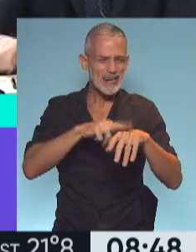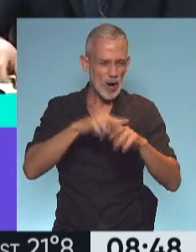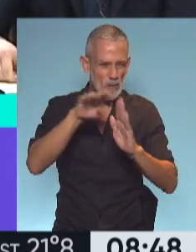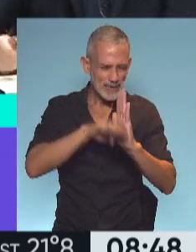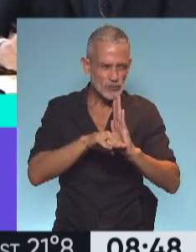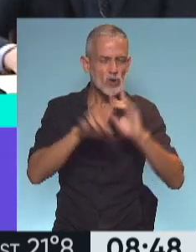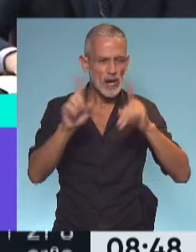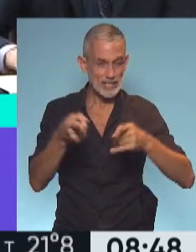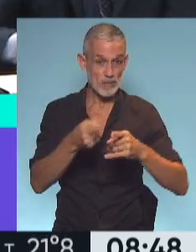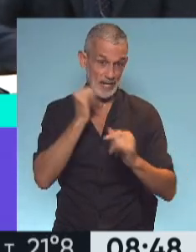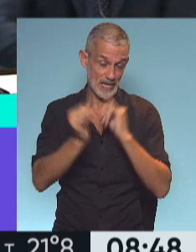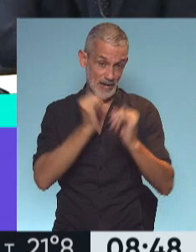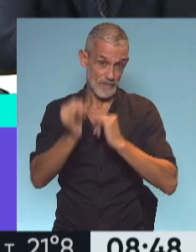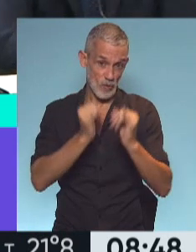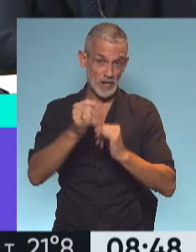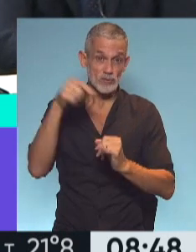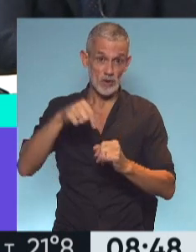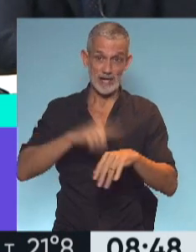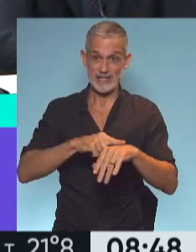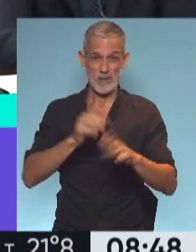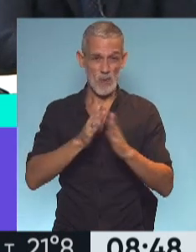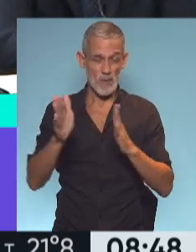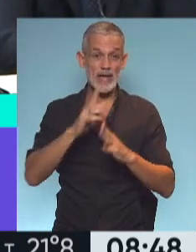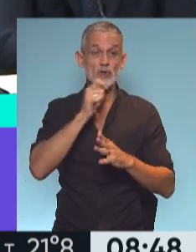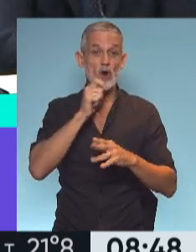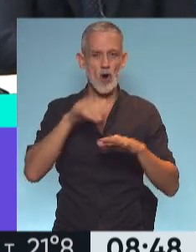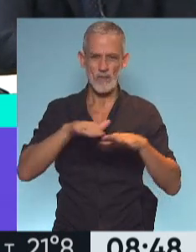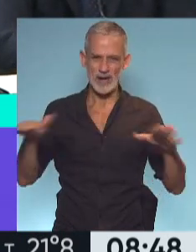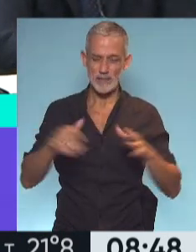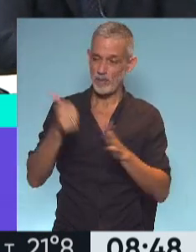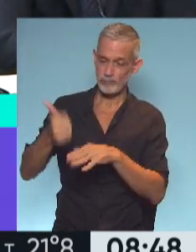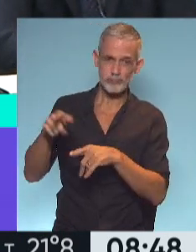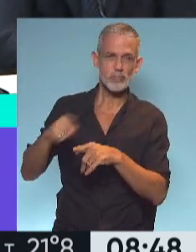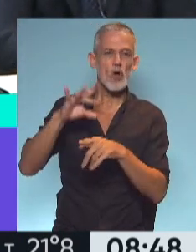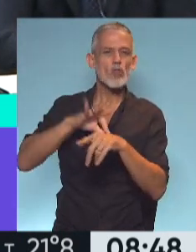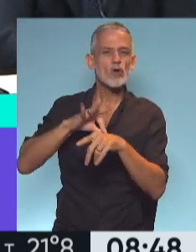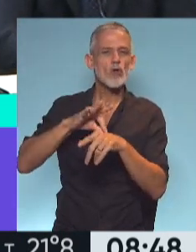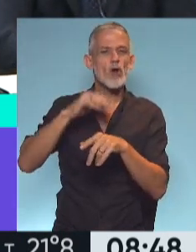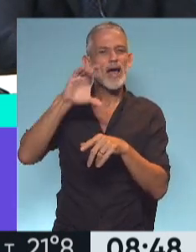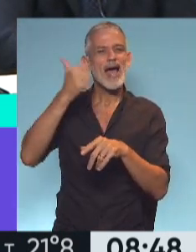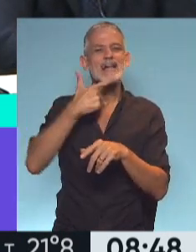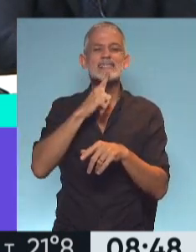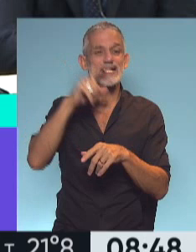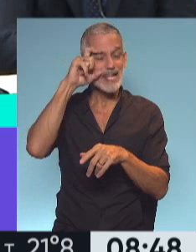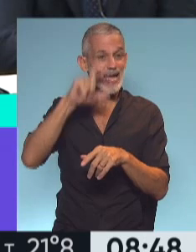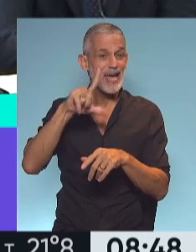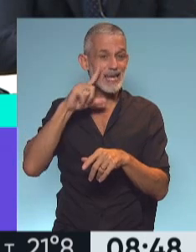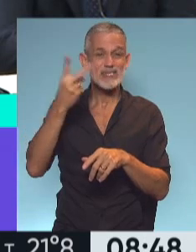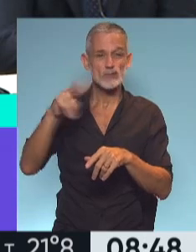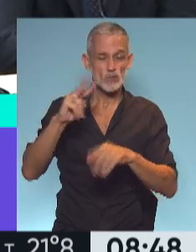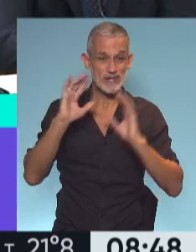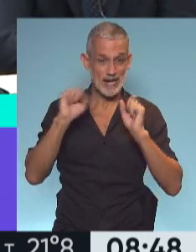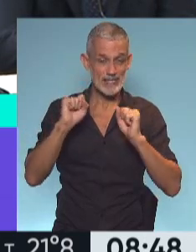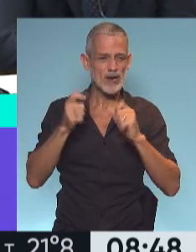y la información. En este momento, en esta conferencia de prensa, me acompaña el doctor Juan Manuel Castelli, que es subsecretario de